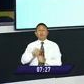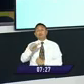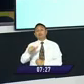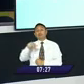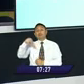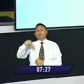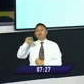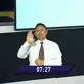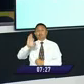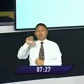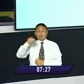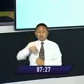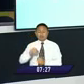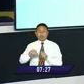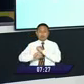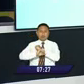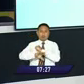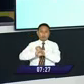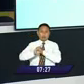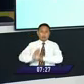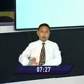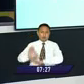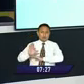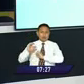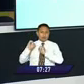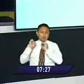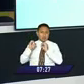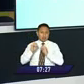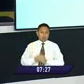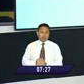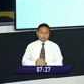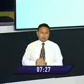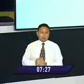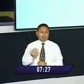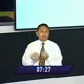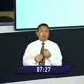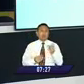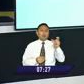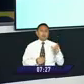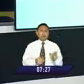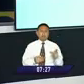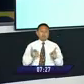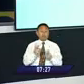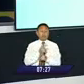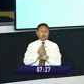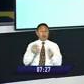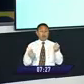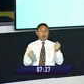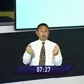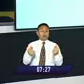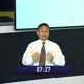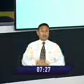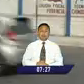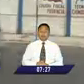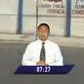Tránsito y Movilidad presentó la campaña Compromiso Cero, que busca tomar conciencia en manejar con precaución.